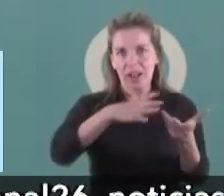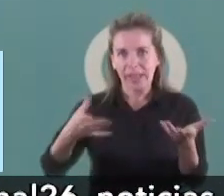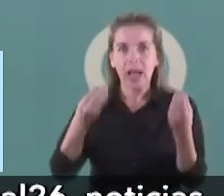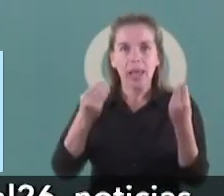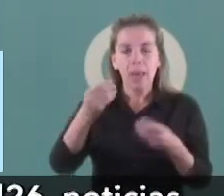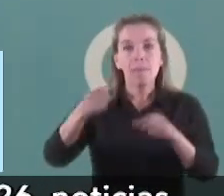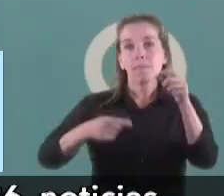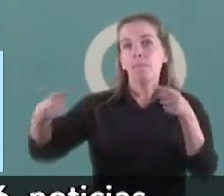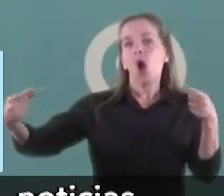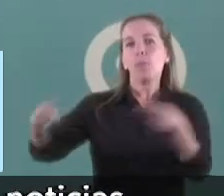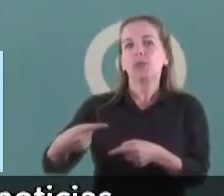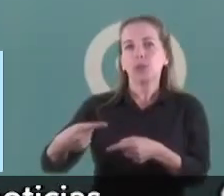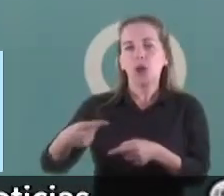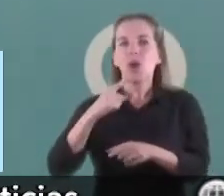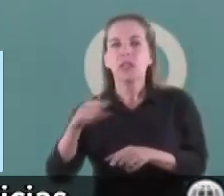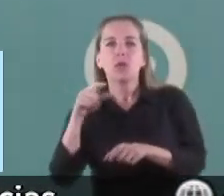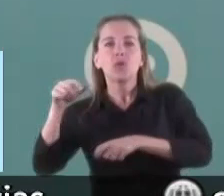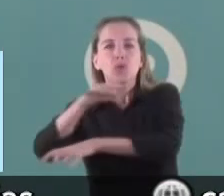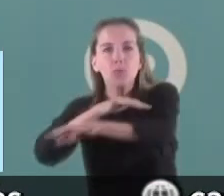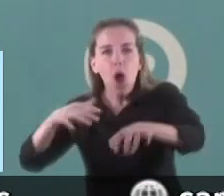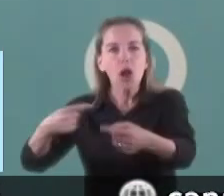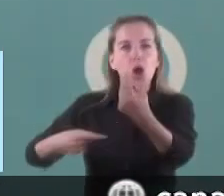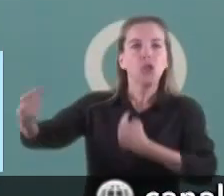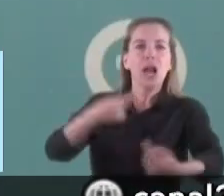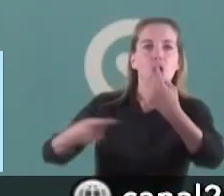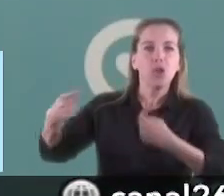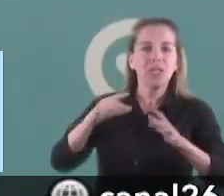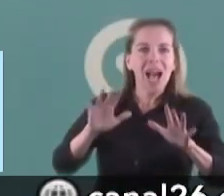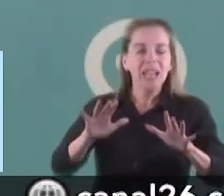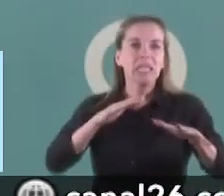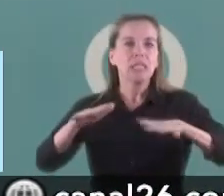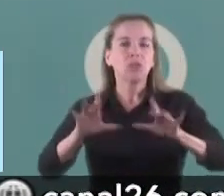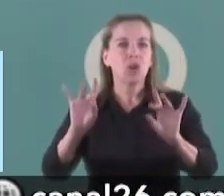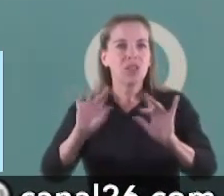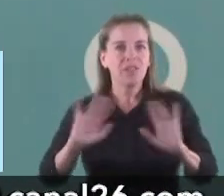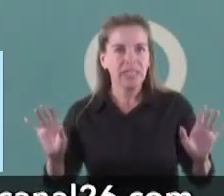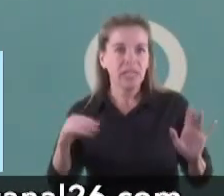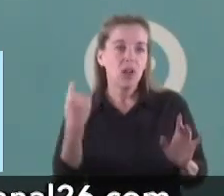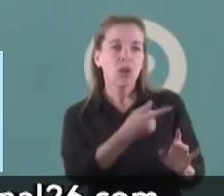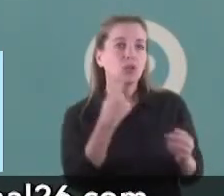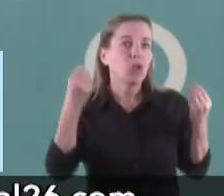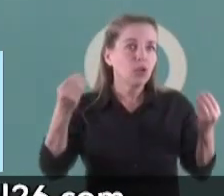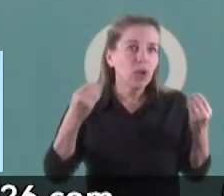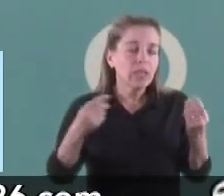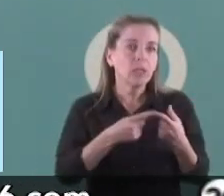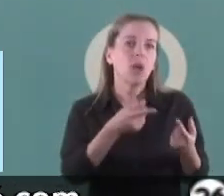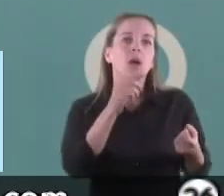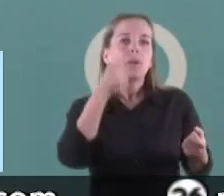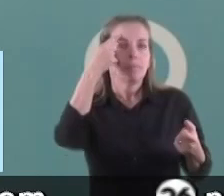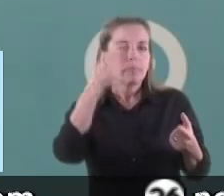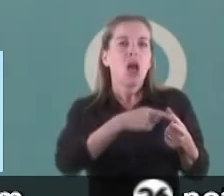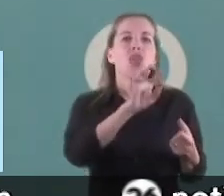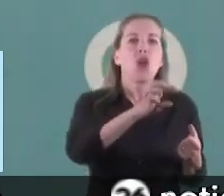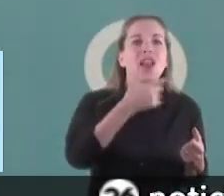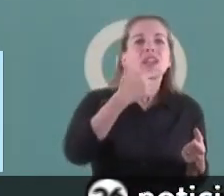te dicen que van a devaluar Bueno te genera una situación compleja nosotros quisimos dorar soja uno dólar soja dos